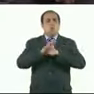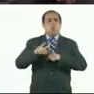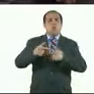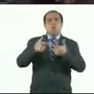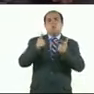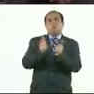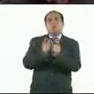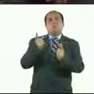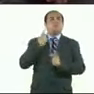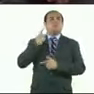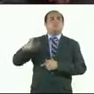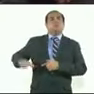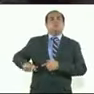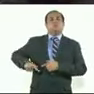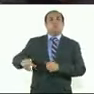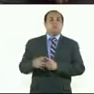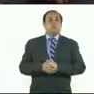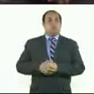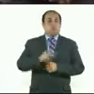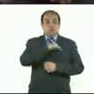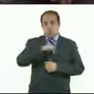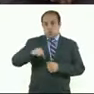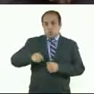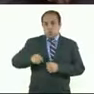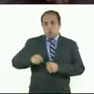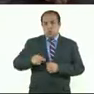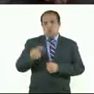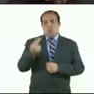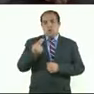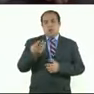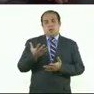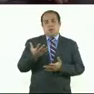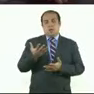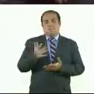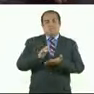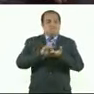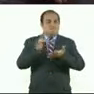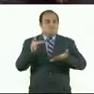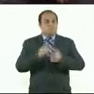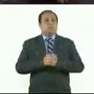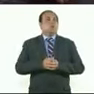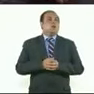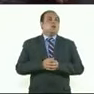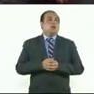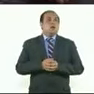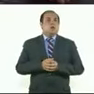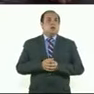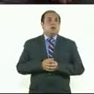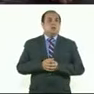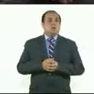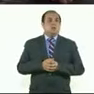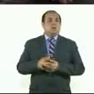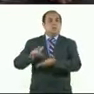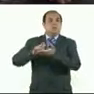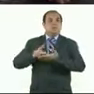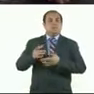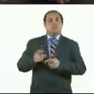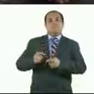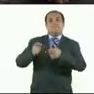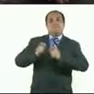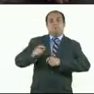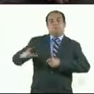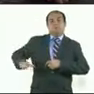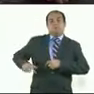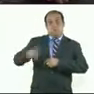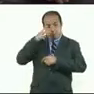estar muy agradecidos por este apoyo que está dando el Gobierno de México a las familias más necesitadas y a ampliar